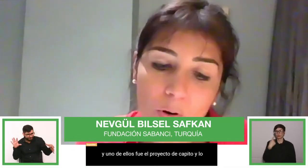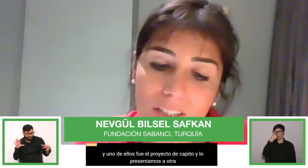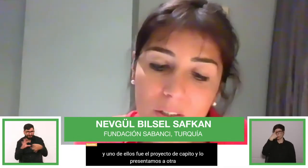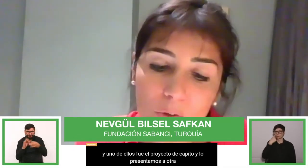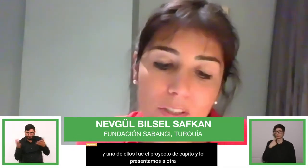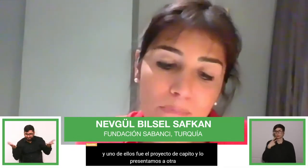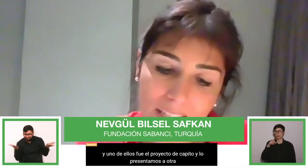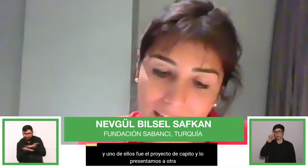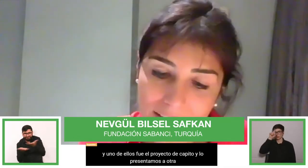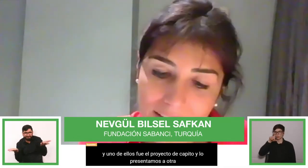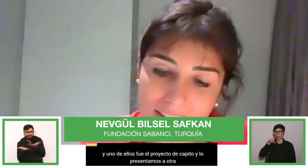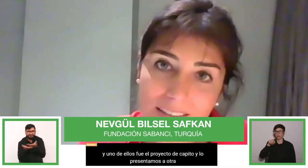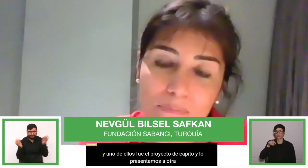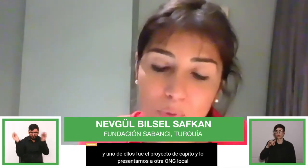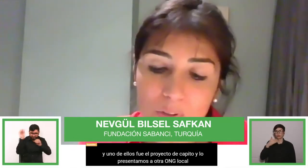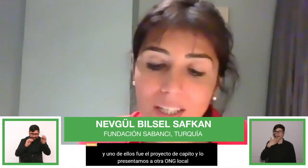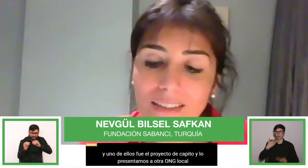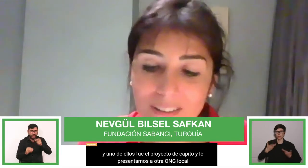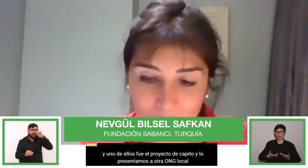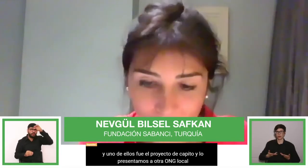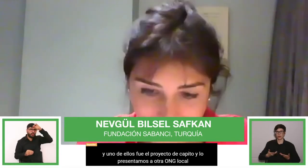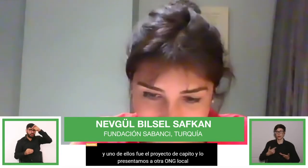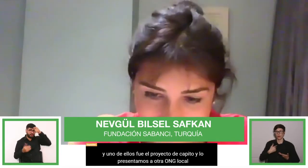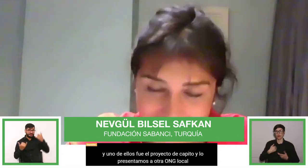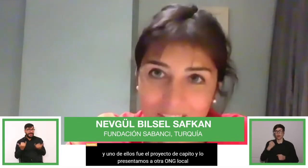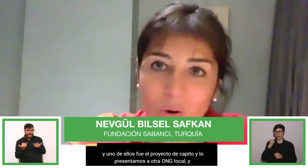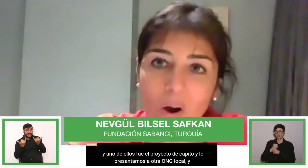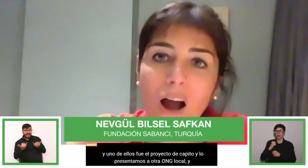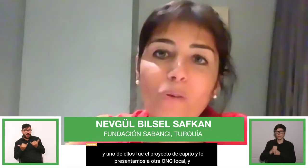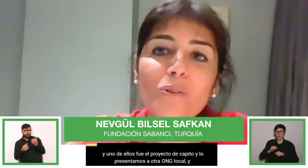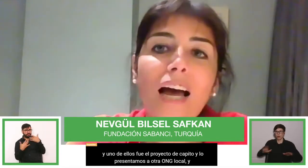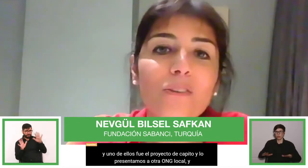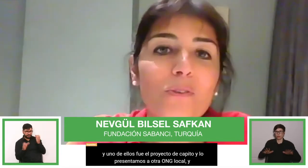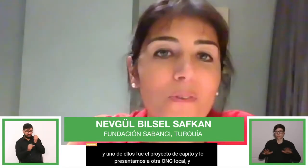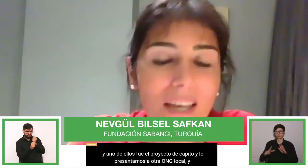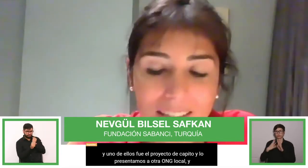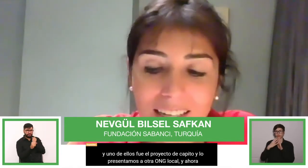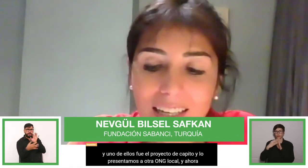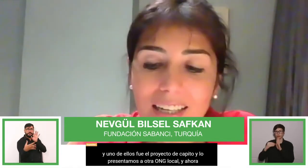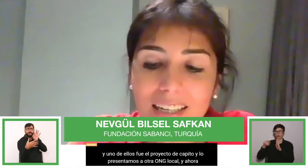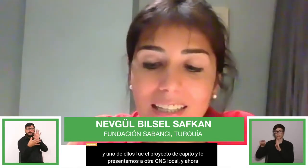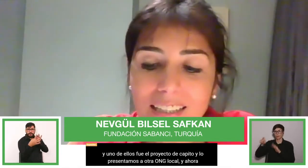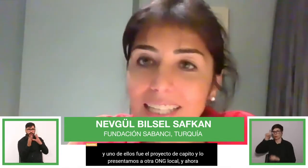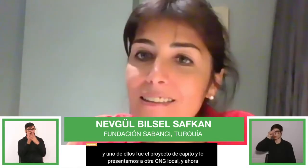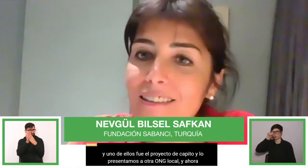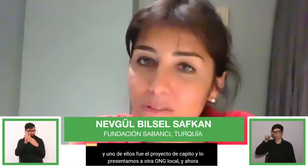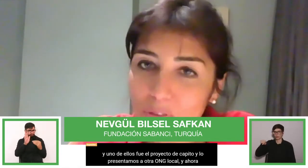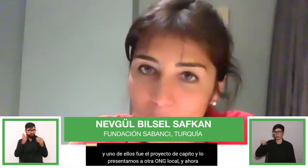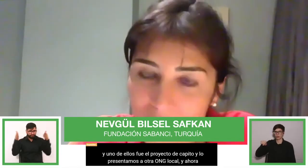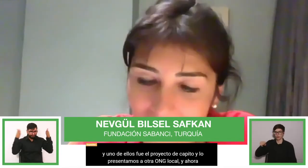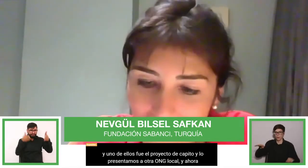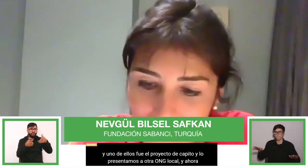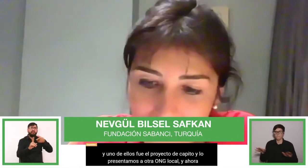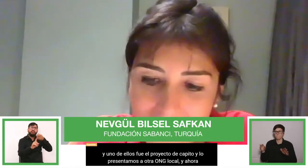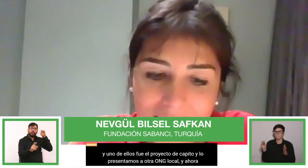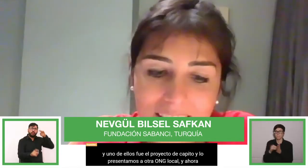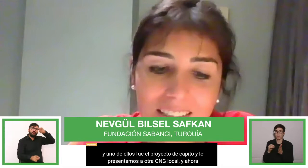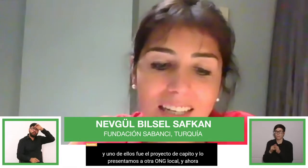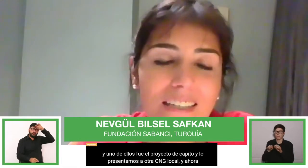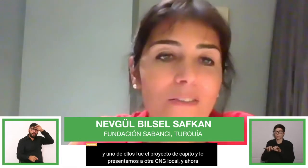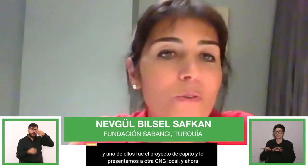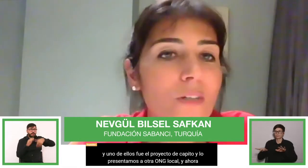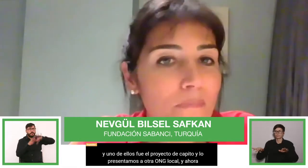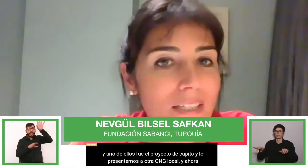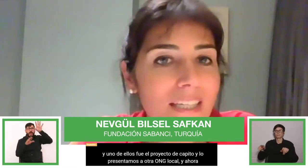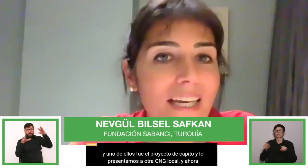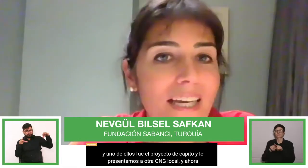y tratamos y ahora están trabajando en replicar el proyecto en Turquía, así que me encantaría agradecer a Nils